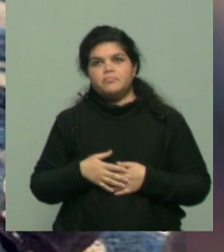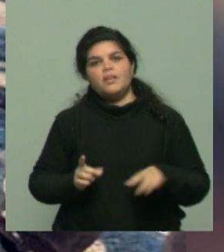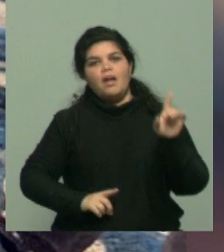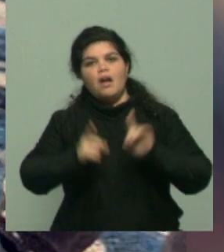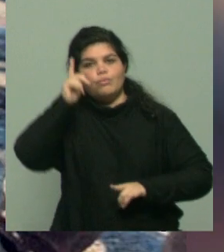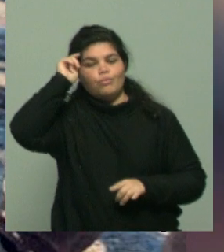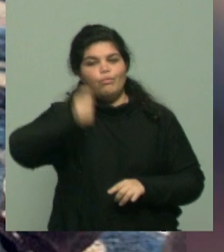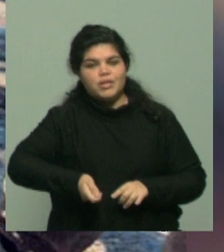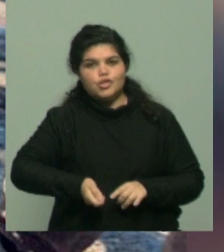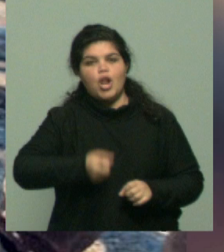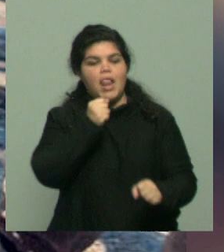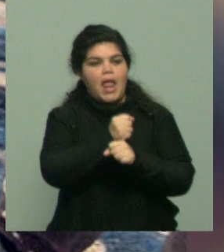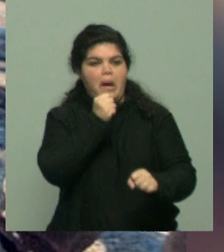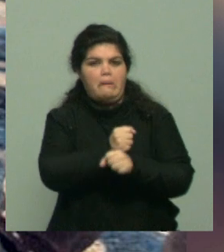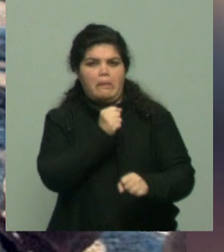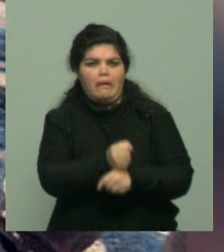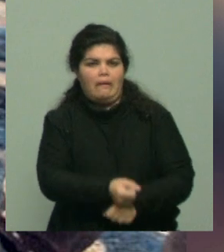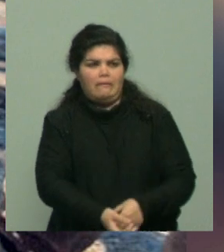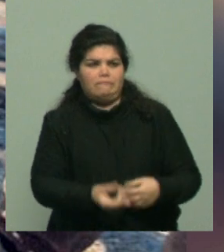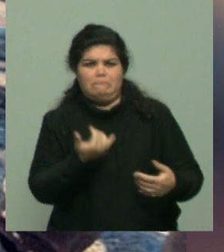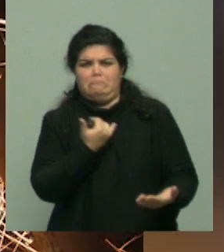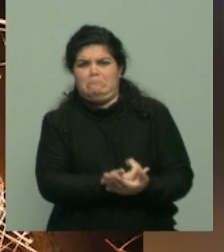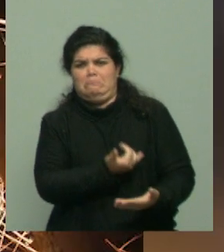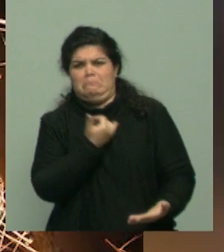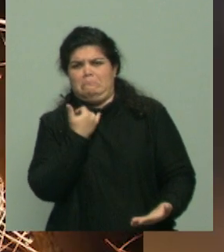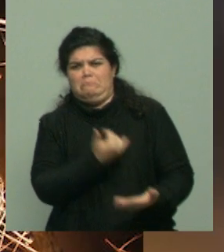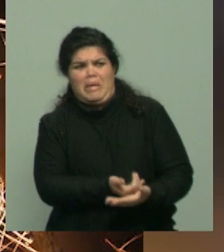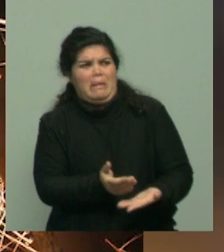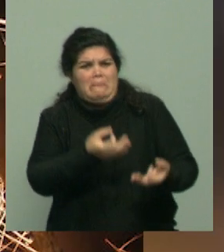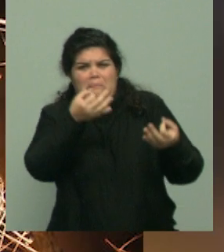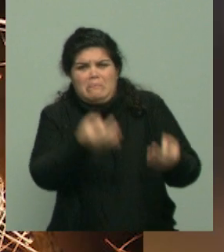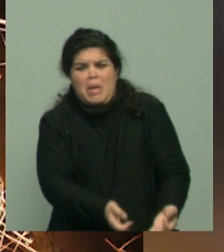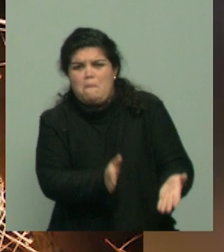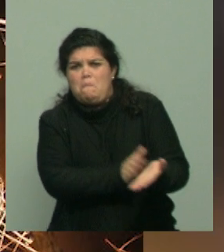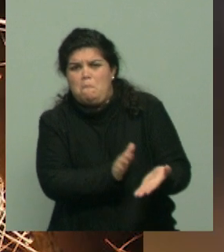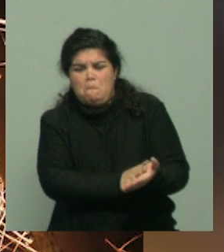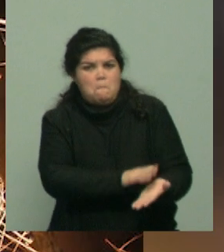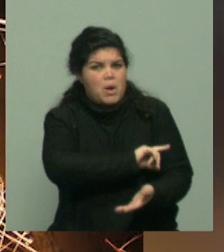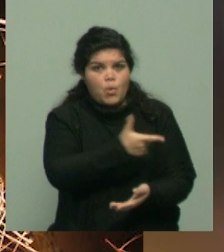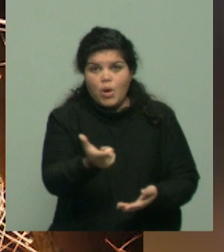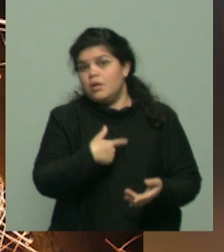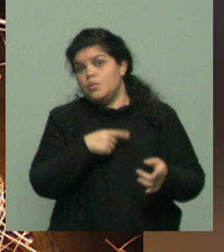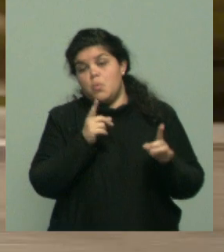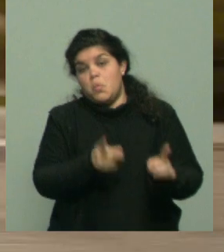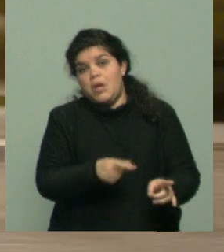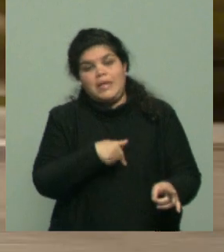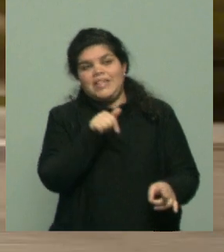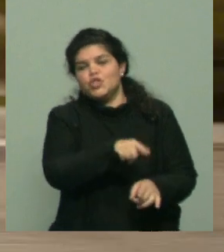laborales que son infundados, pero eso creo que es una moneda común en cualquier fuero que uno quiera